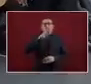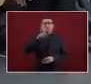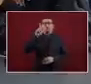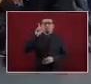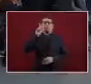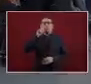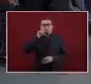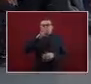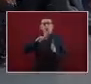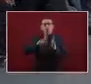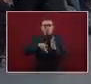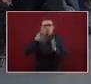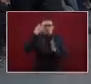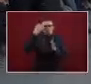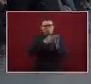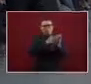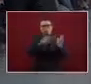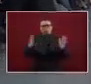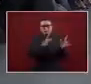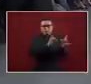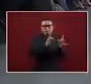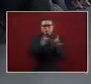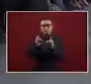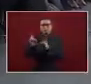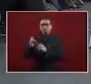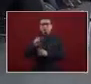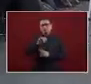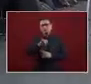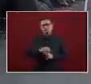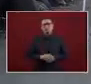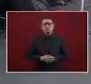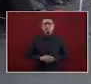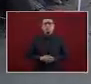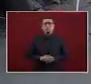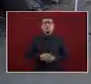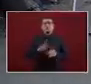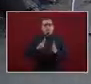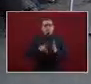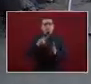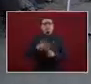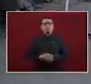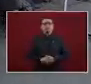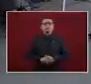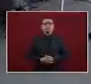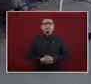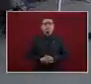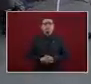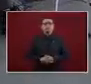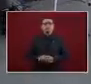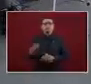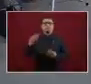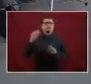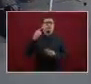mañana volvemos a poner la línea del tiempo? Sí, de nuevo. Con 17 cuando lo detienen,